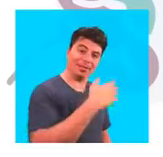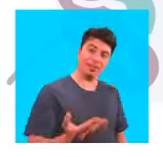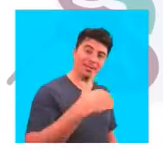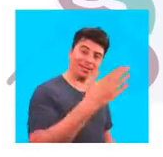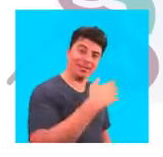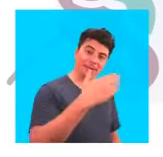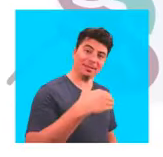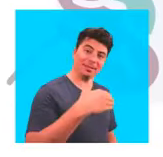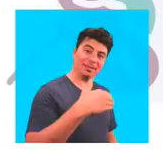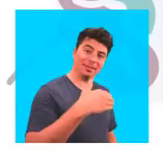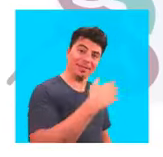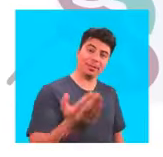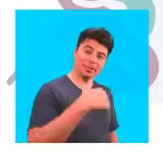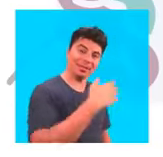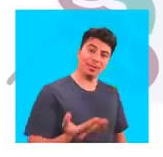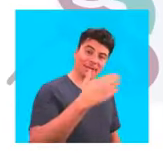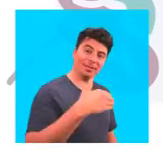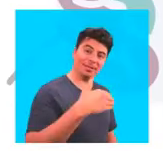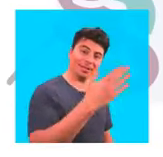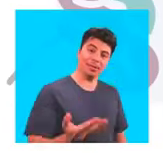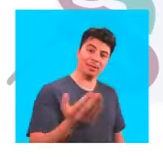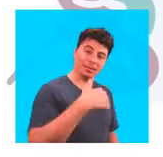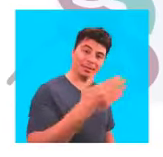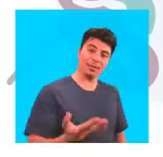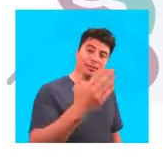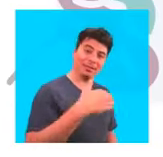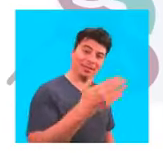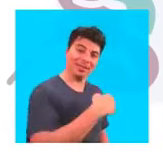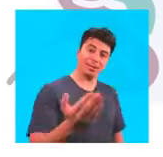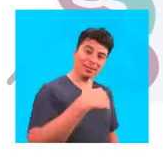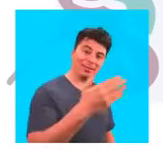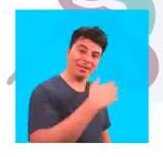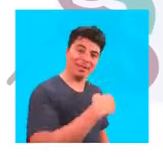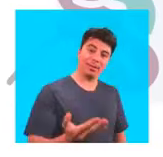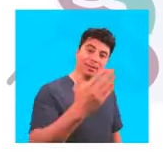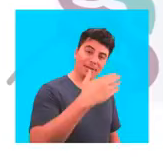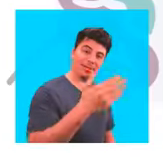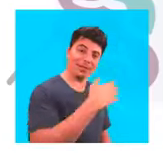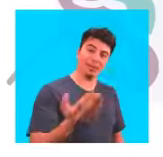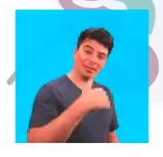Mientras, si les parece bien, como solicitud del chat, voy a poner la...